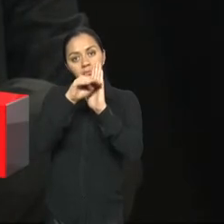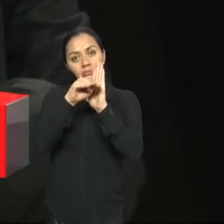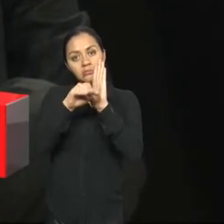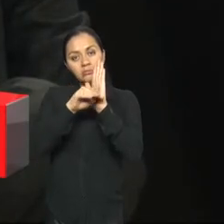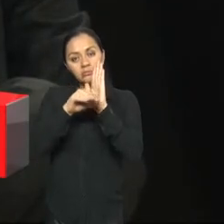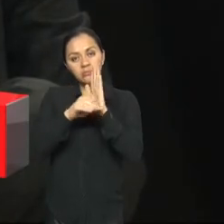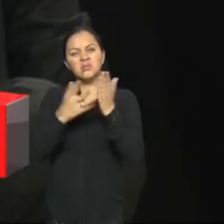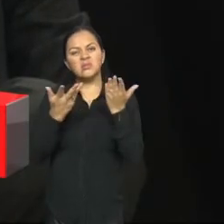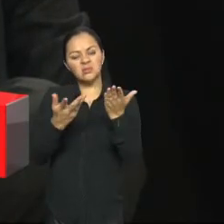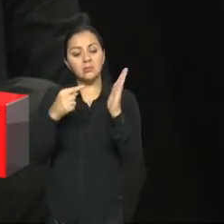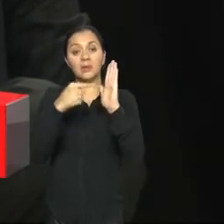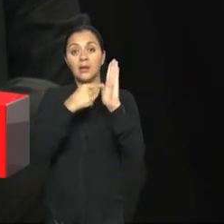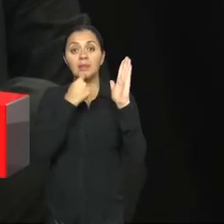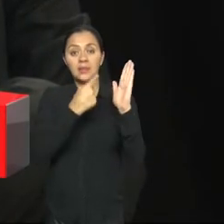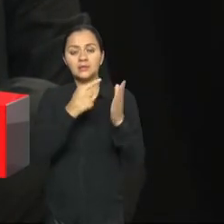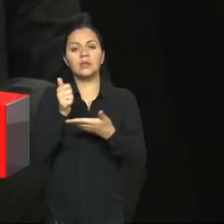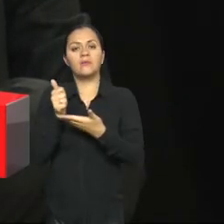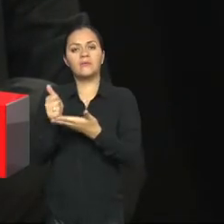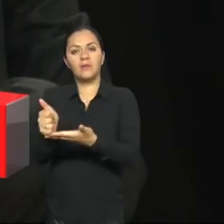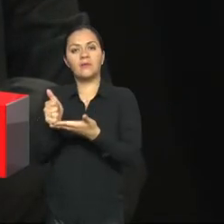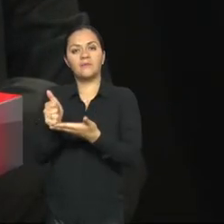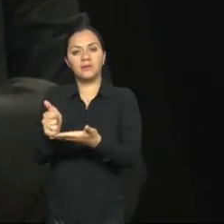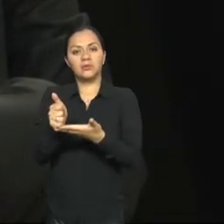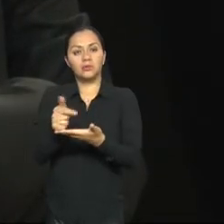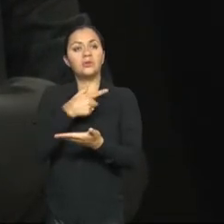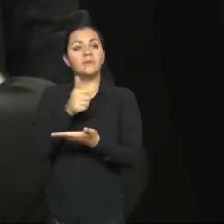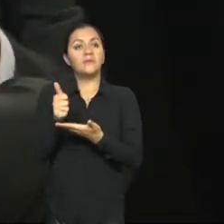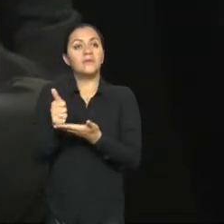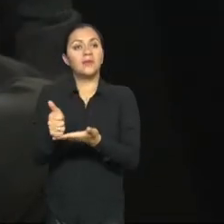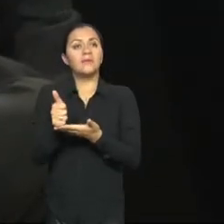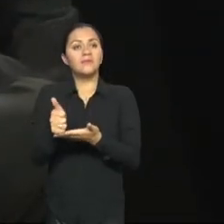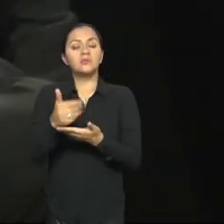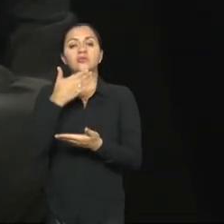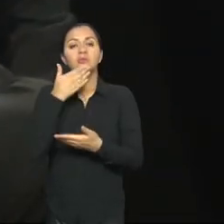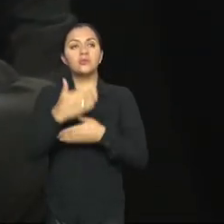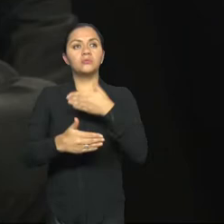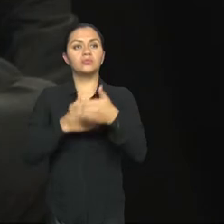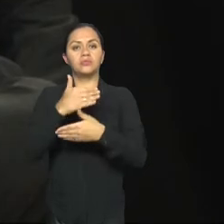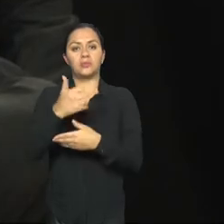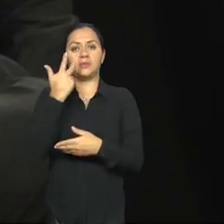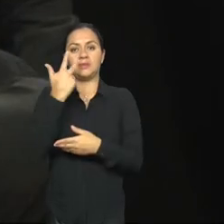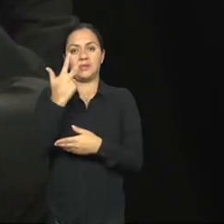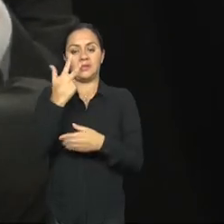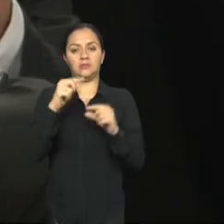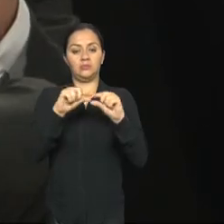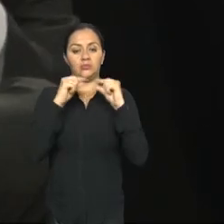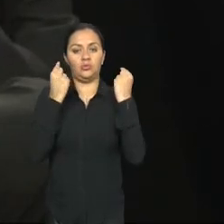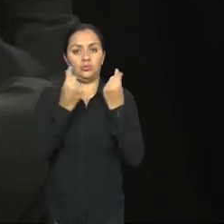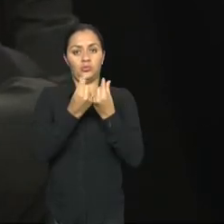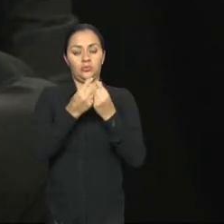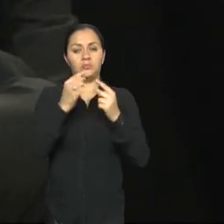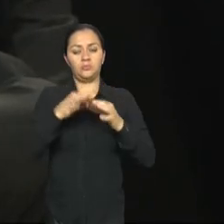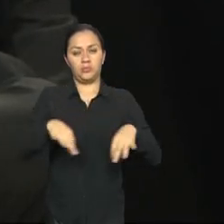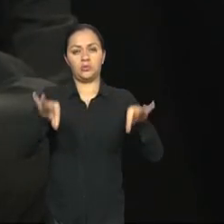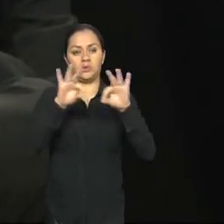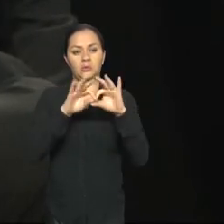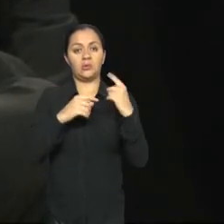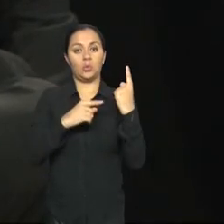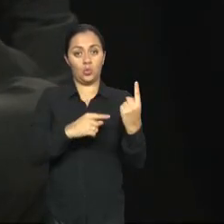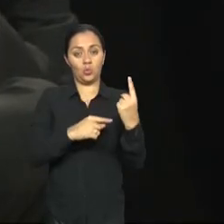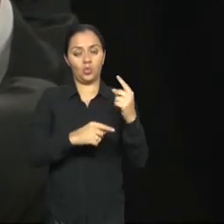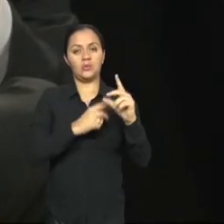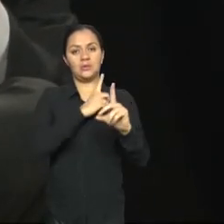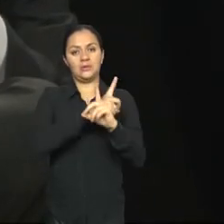generar beneficios, tal como lo has mencionado. Y los beneficios vienen de tres grupos grandes. Primero, tienen las personas con